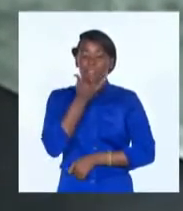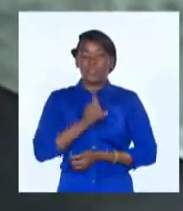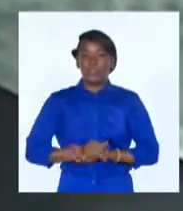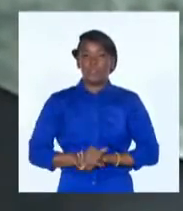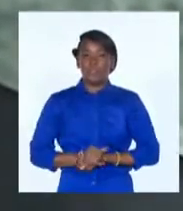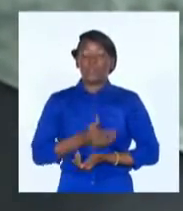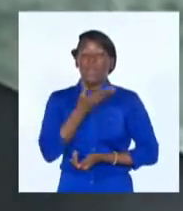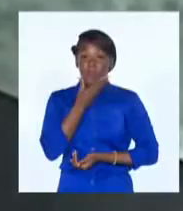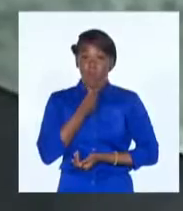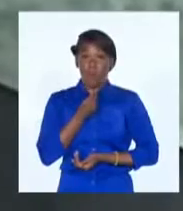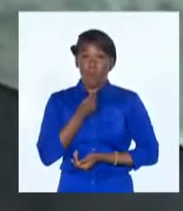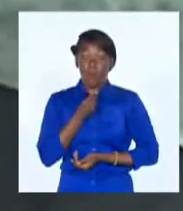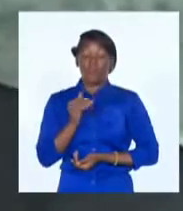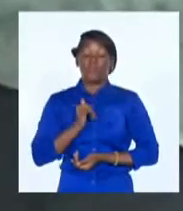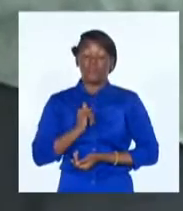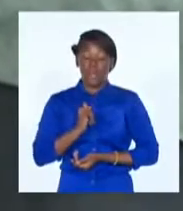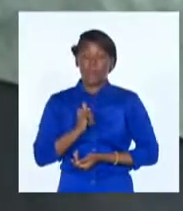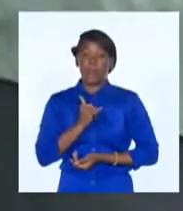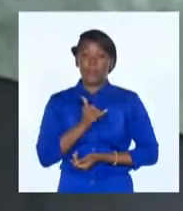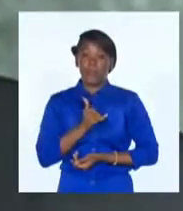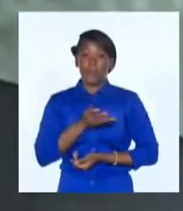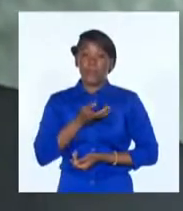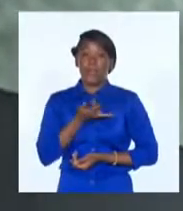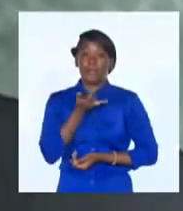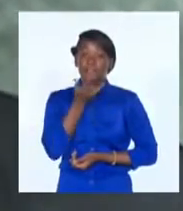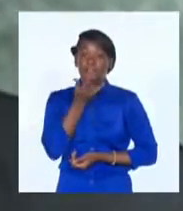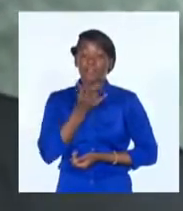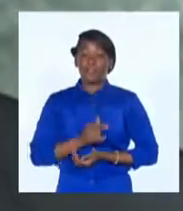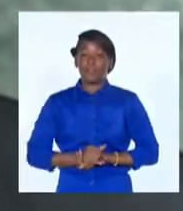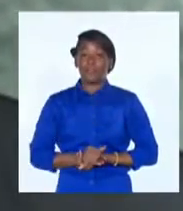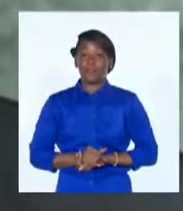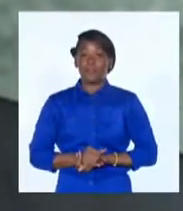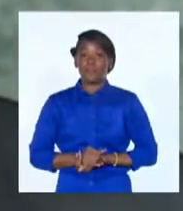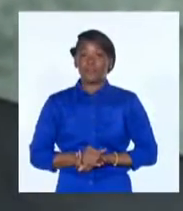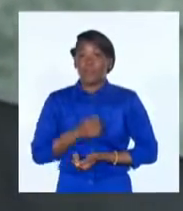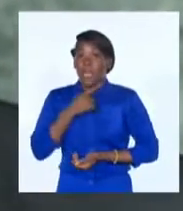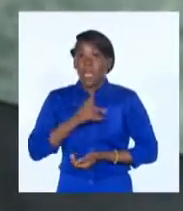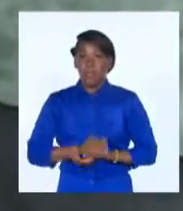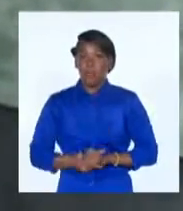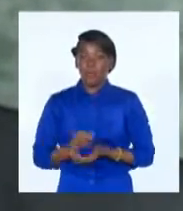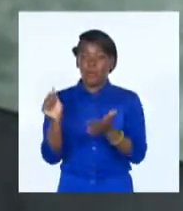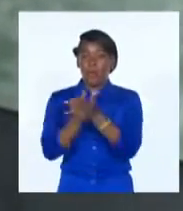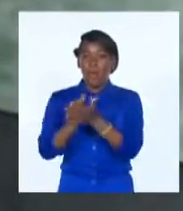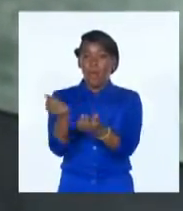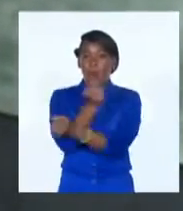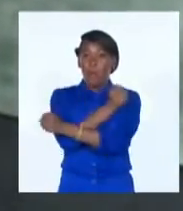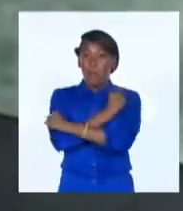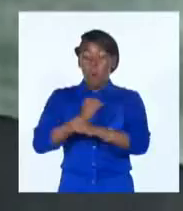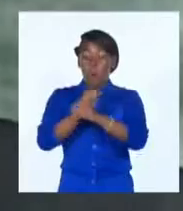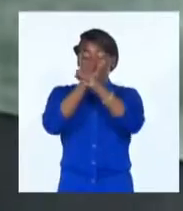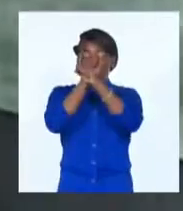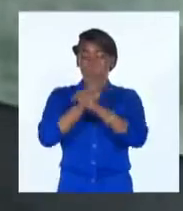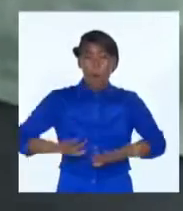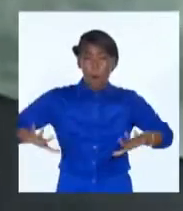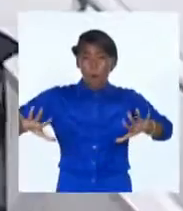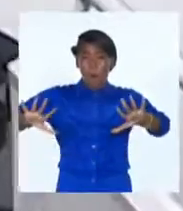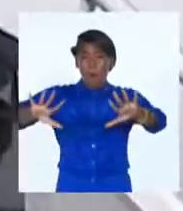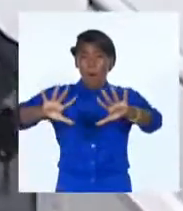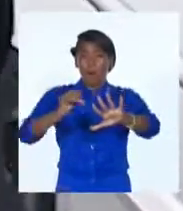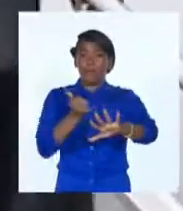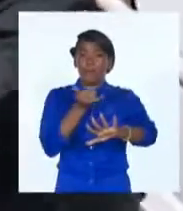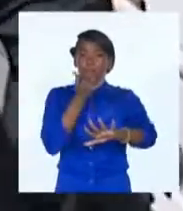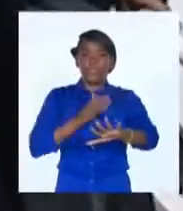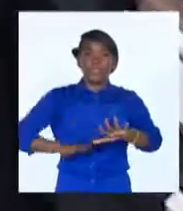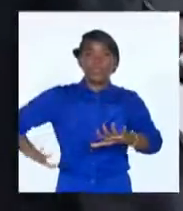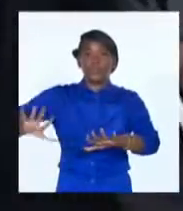jóvenes y ancianos, como bombas atómicas silenciosas.